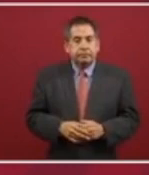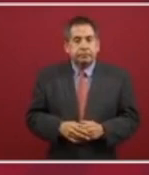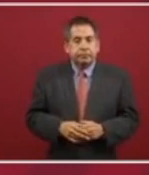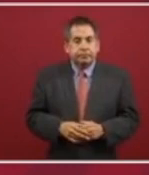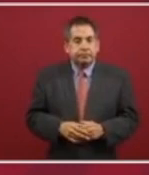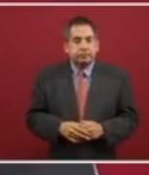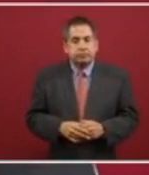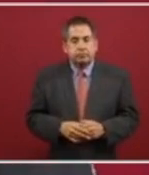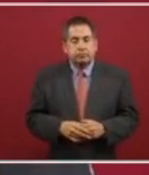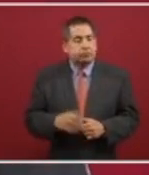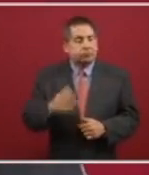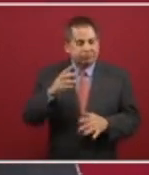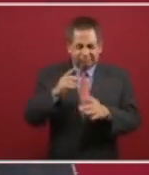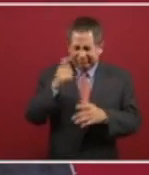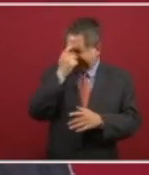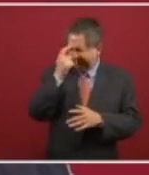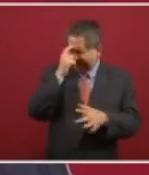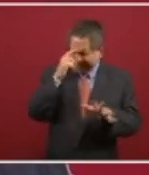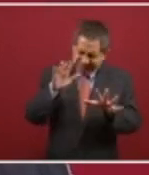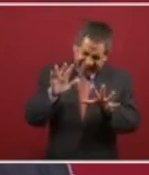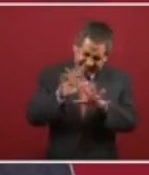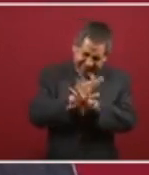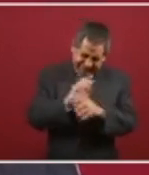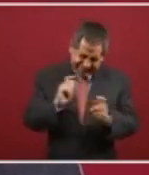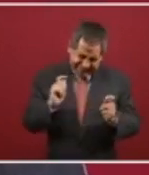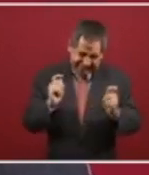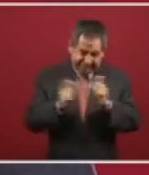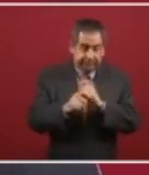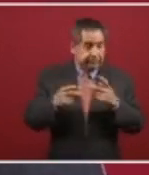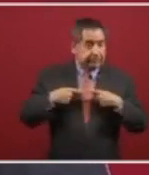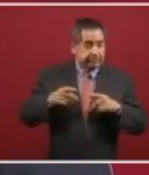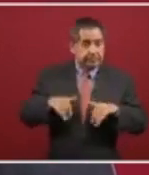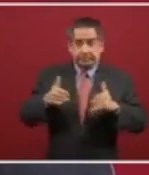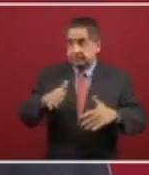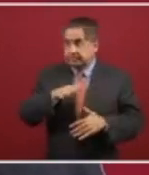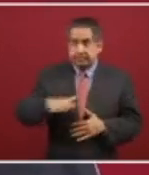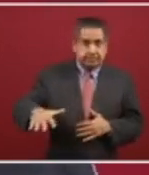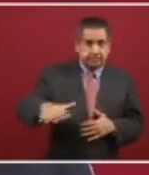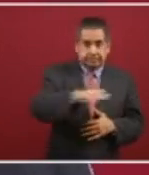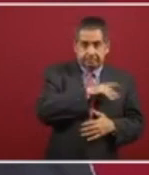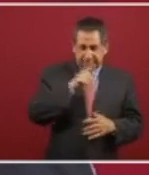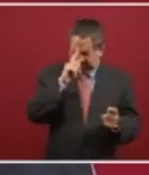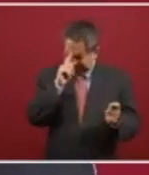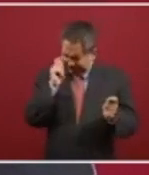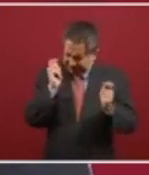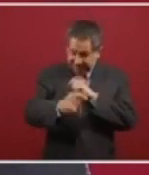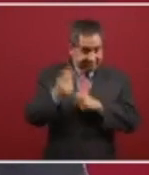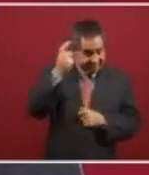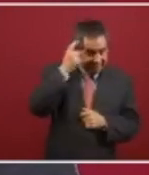van acompañadas de un cambio de mentalidad en el pueblo, son más